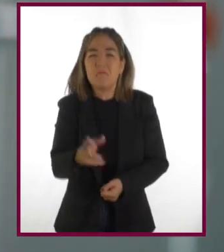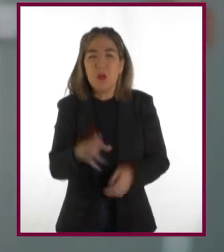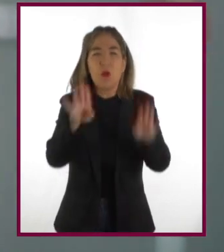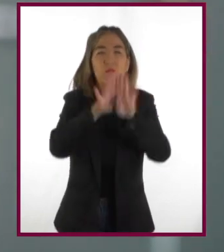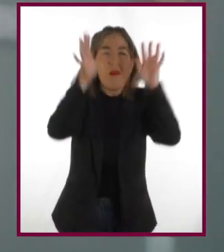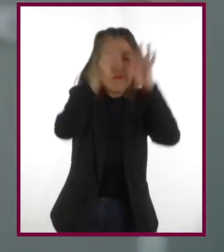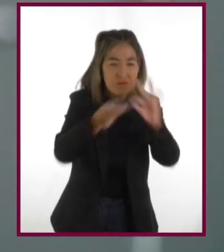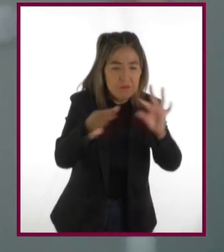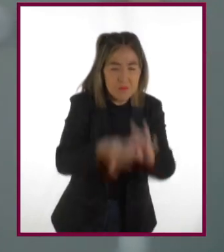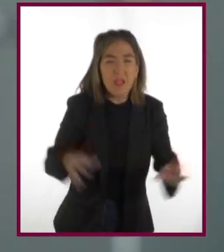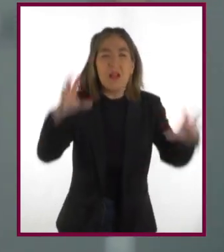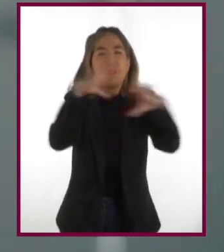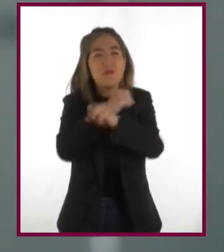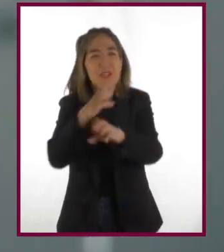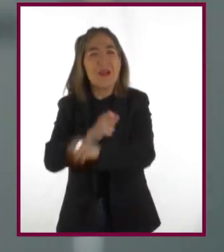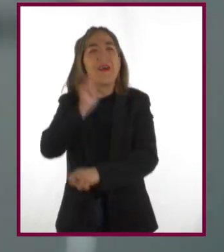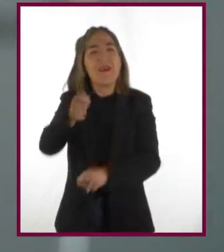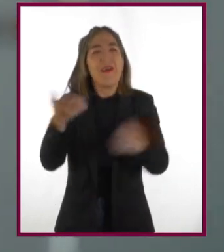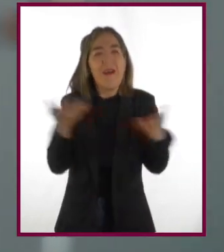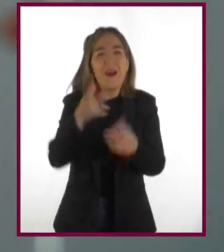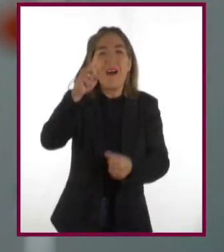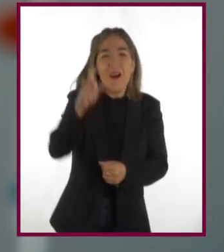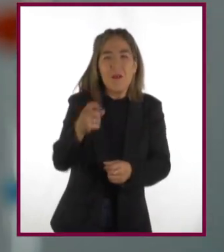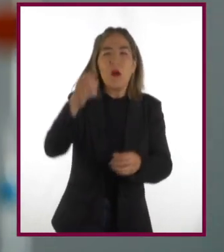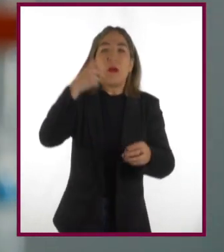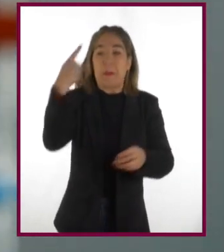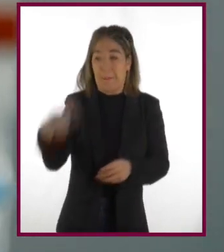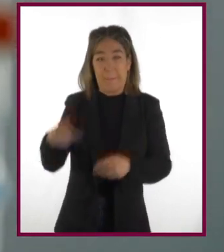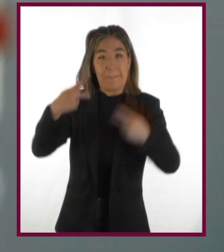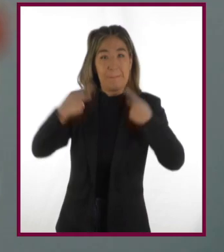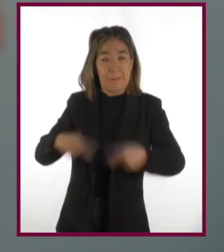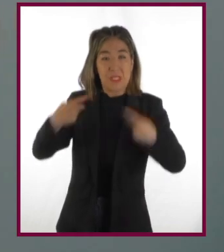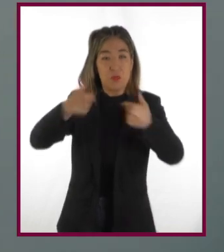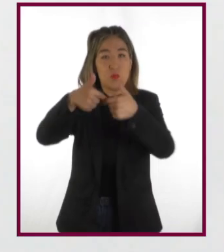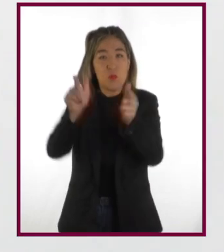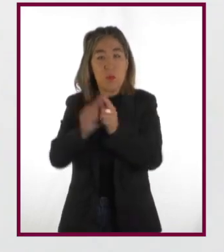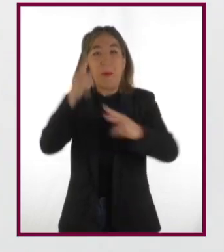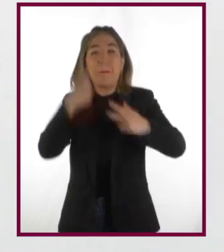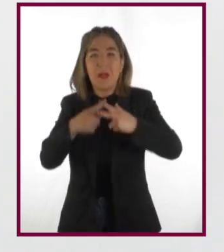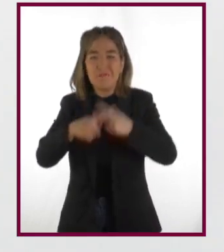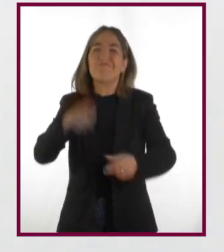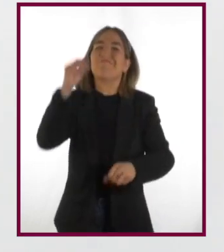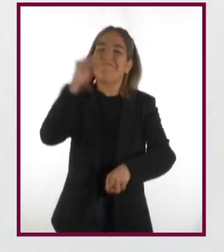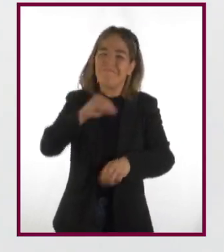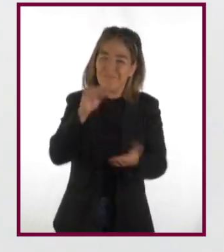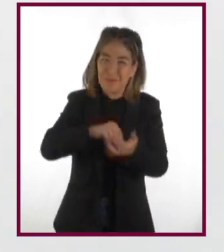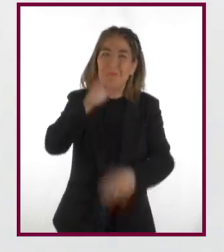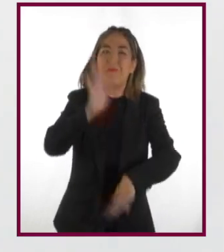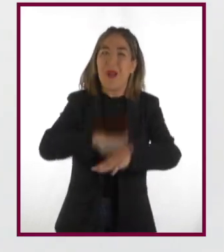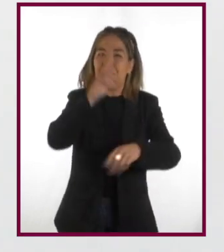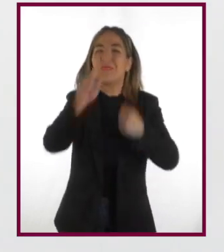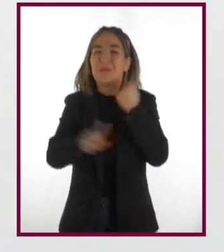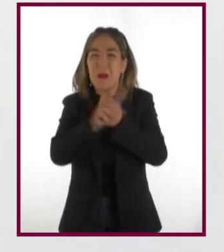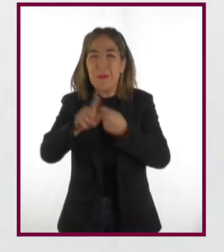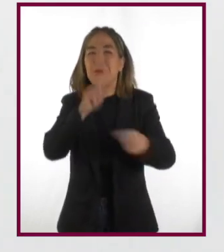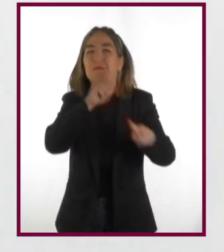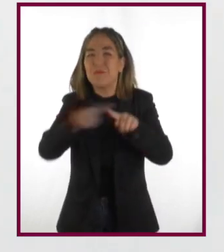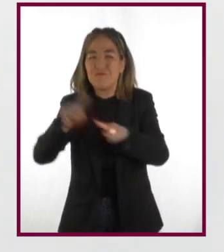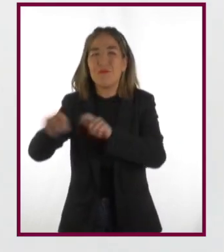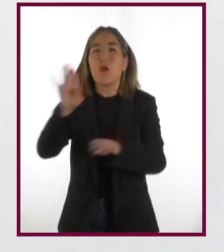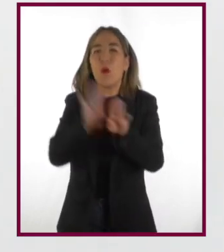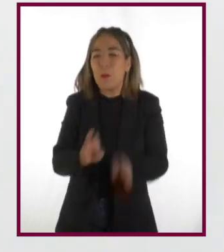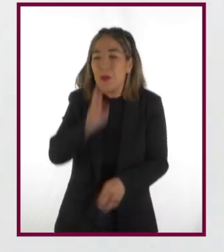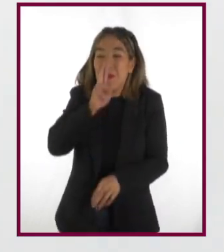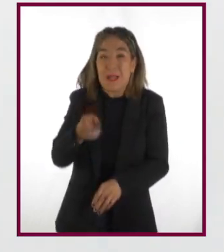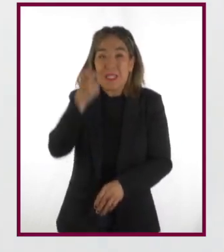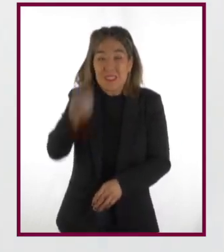resuelven y describen los fluidos reales. Para los matemáticos todavía hay muchos problemas. Algunos matemáticos todavía